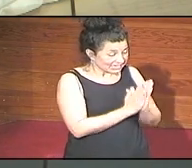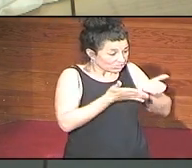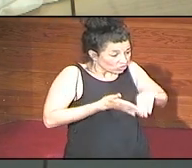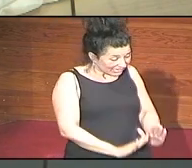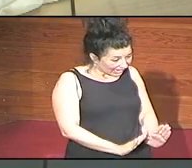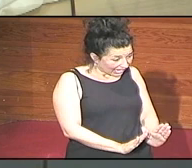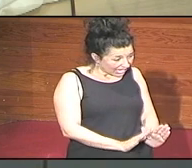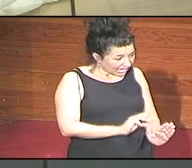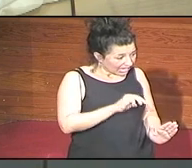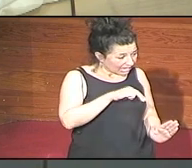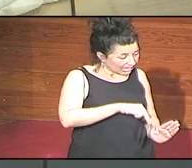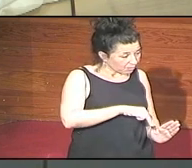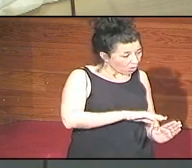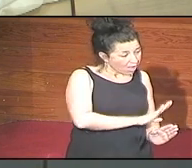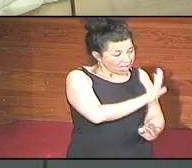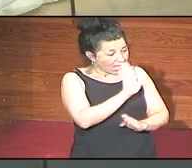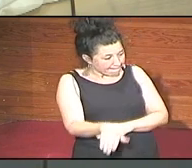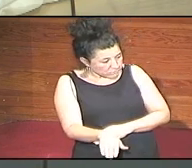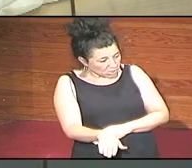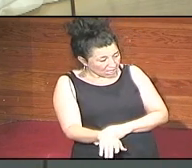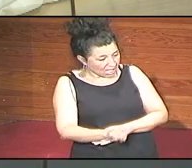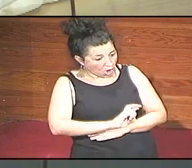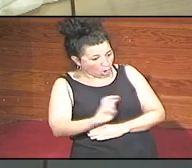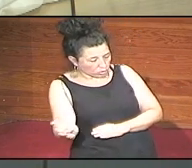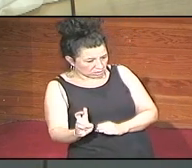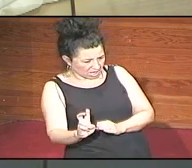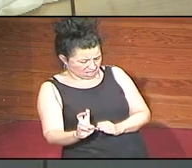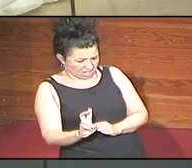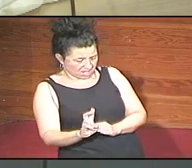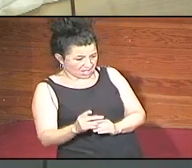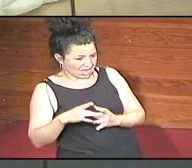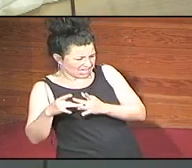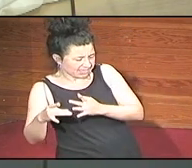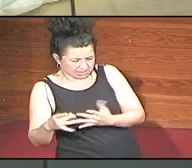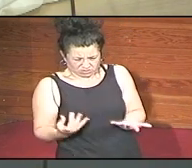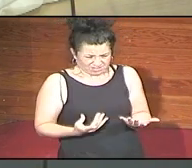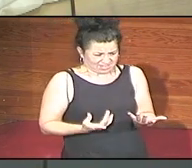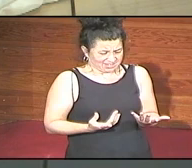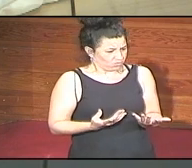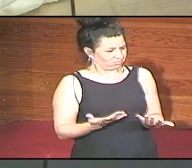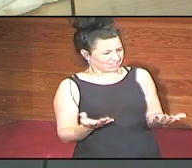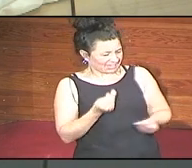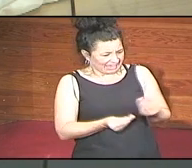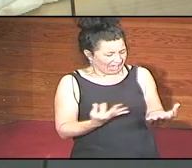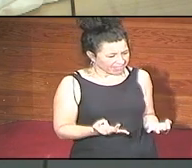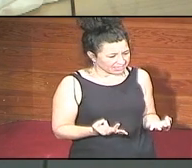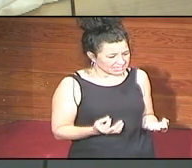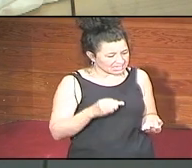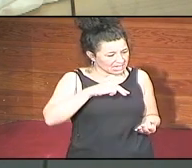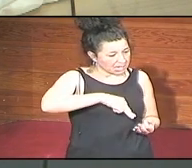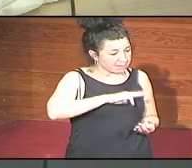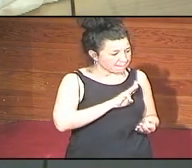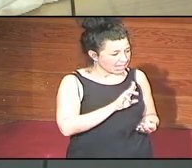estas elecciones apoyaba al líder de la unita o sea que es una locura es muy guay qué haces pues en principio ganó vélez me pelea las elecciones